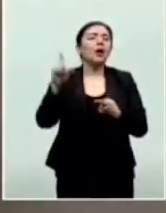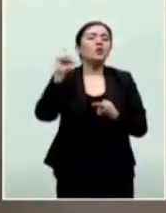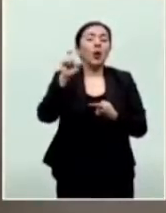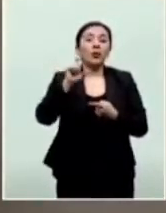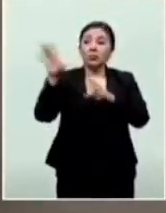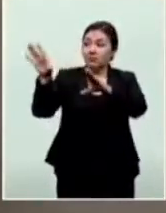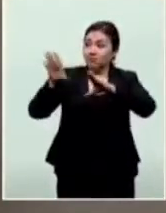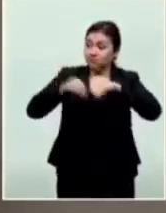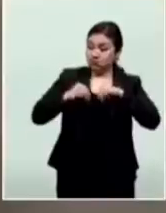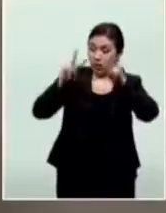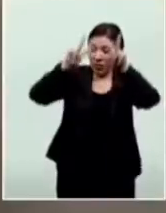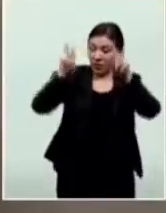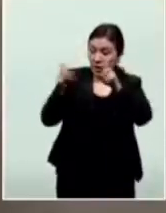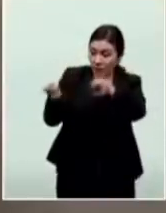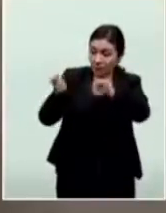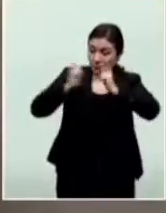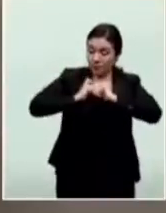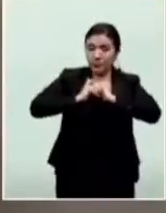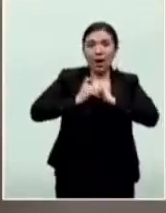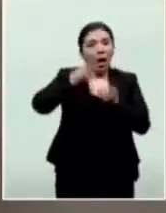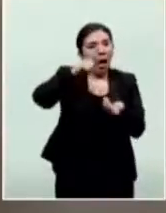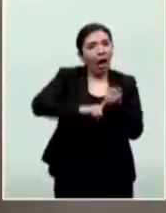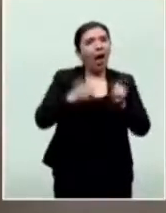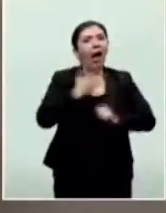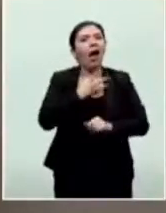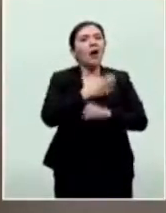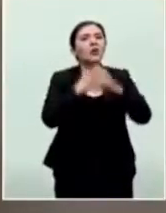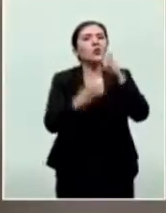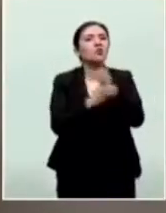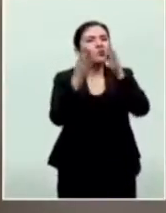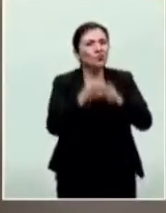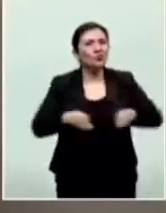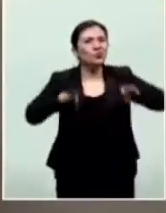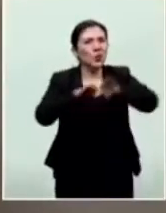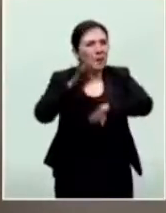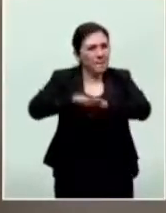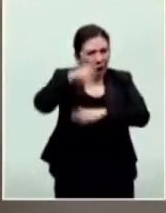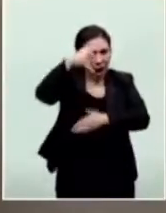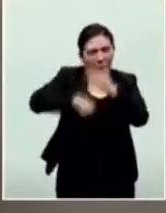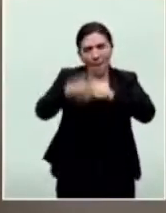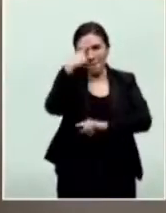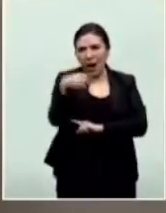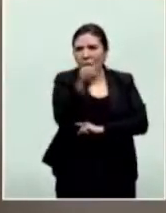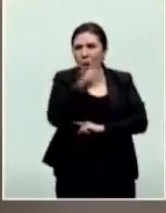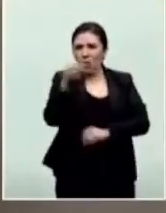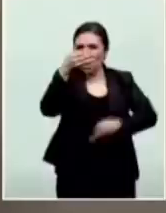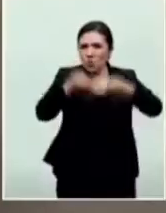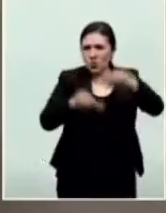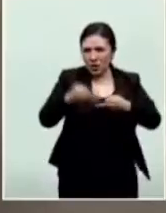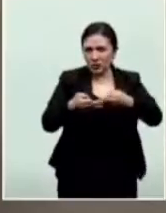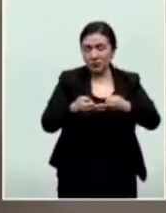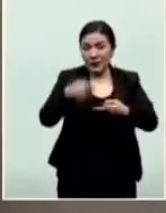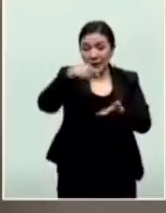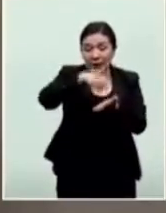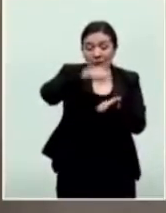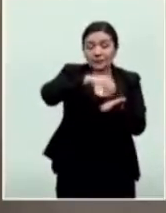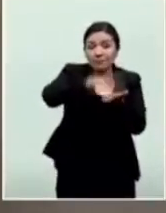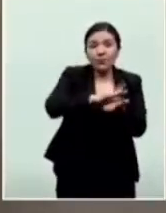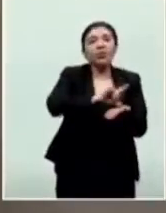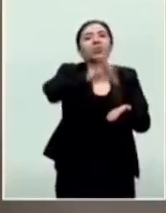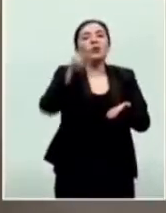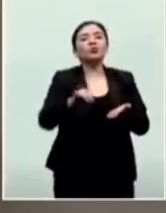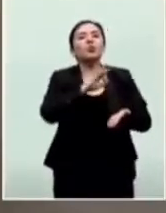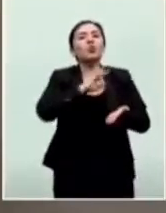atracción del asunto criterios importantes, trascendentes para el orden jurídico, que como precedentes después